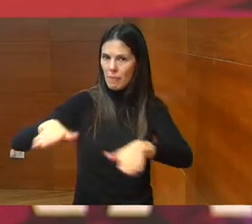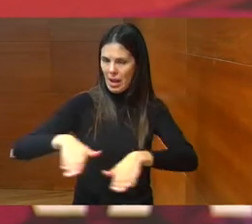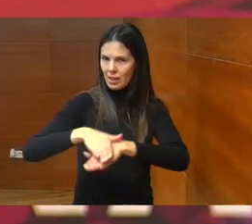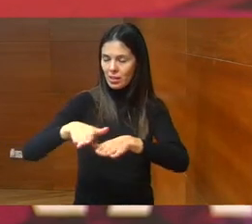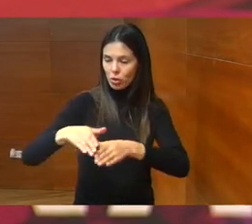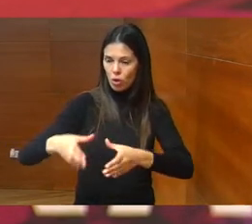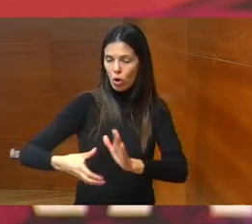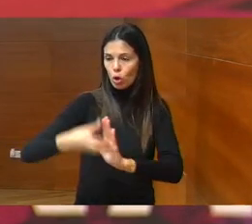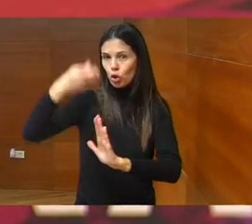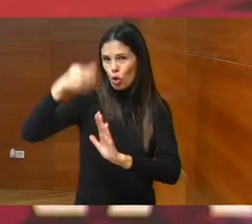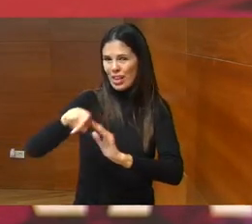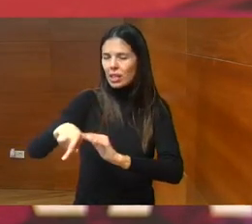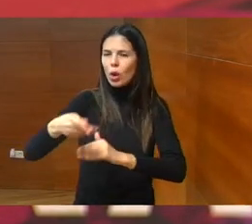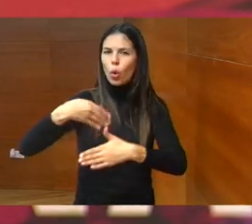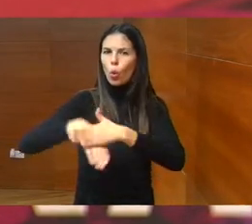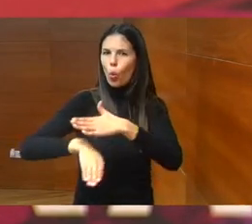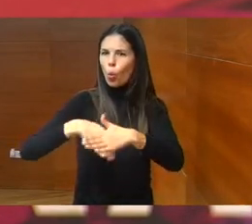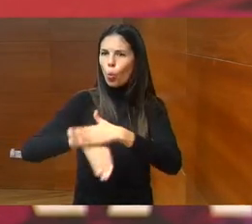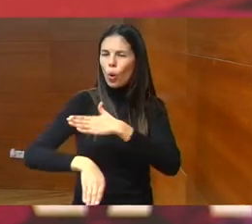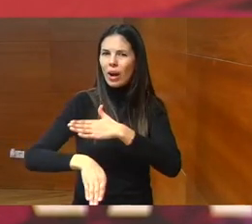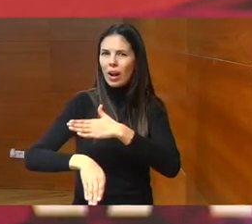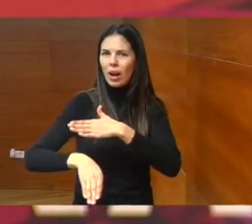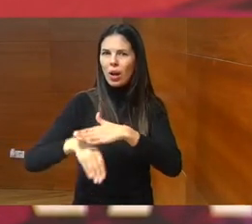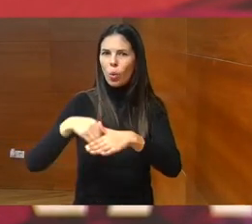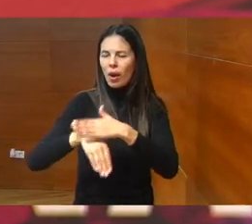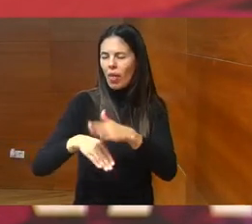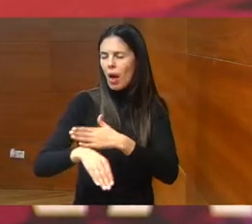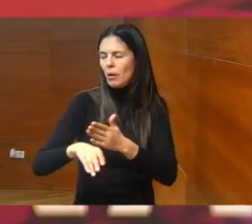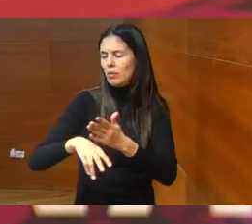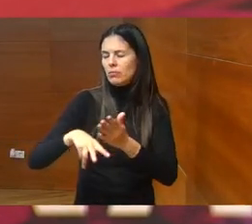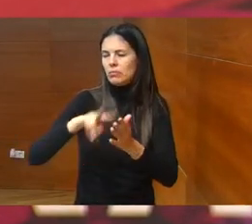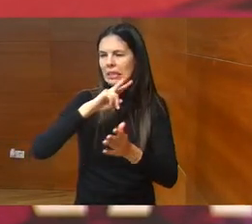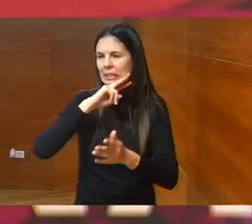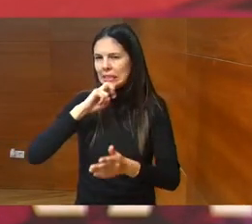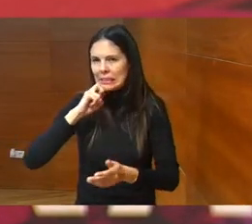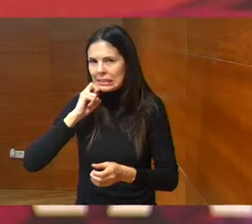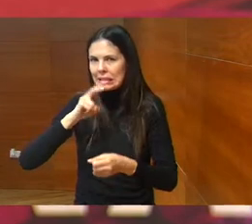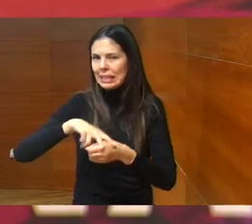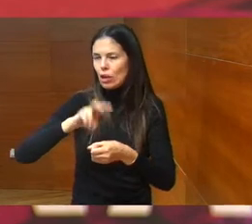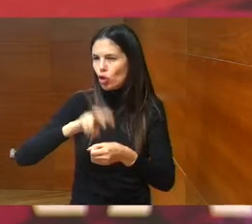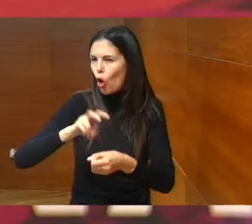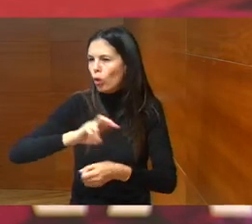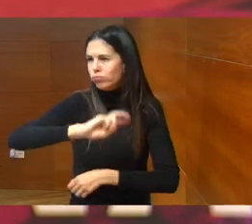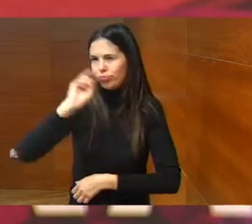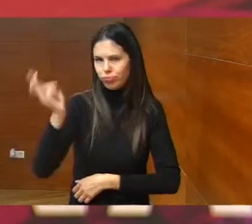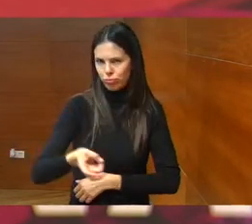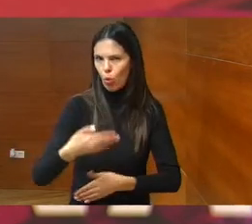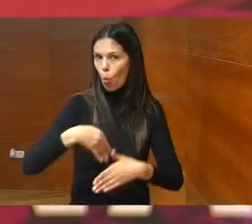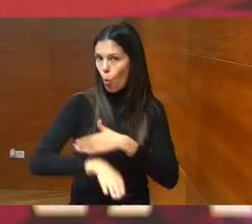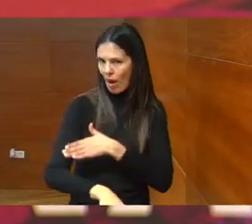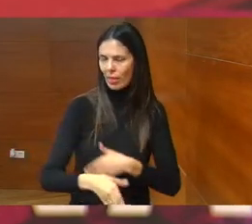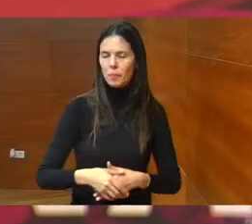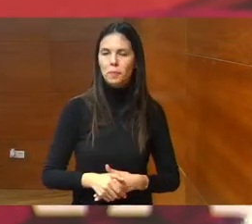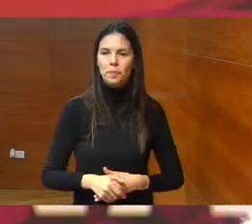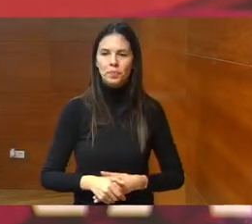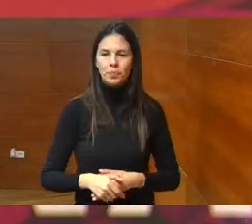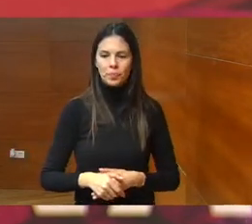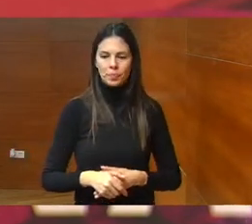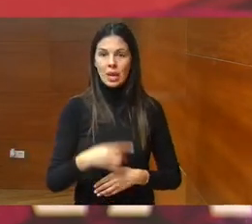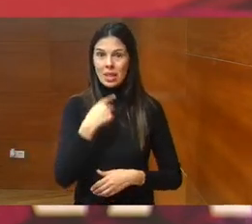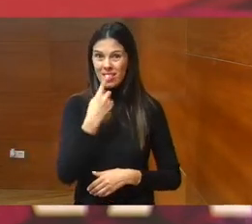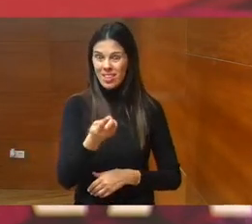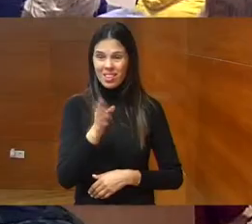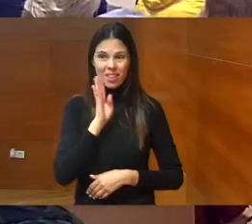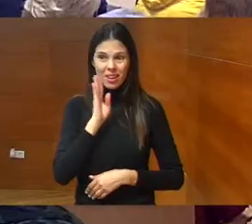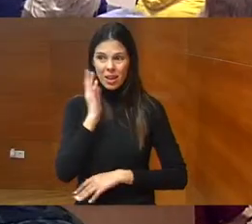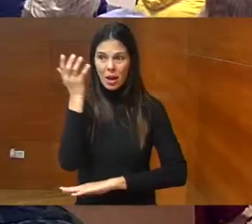se guardaba os caudáis o tesoros bueno como decía un